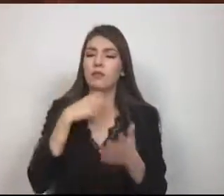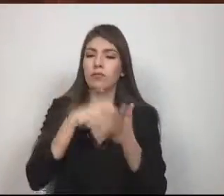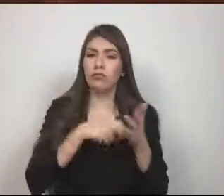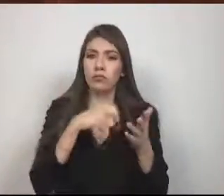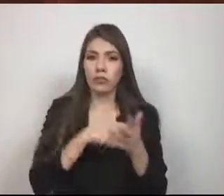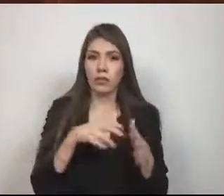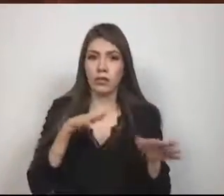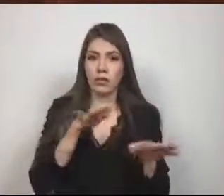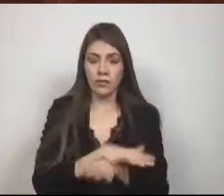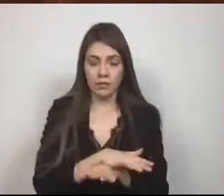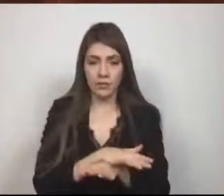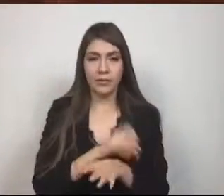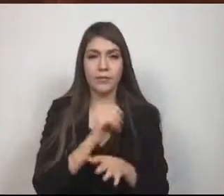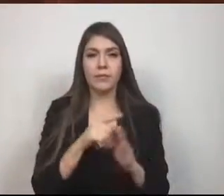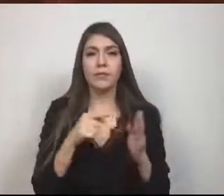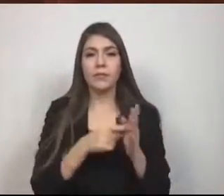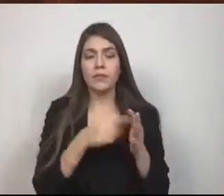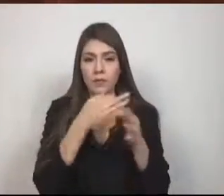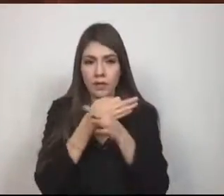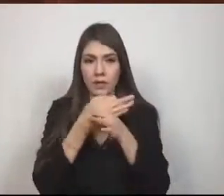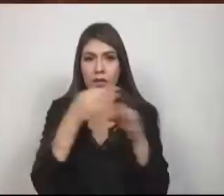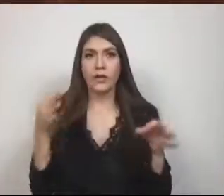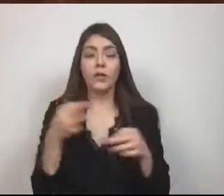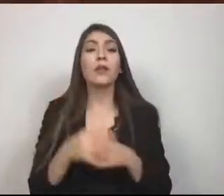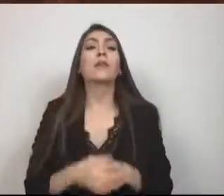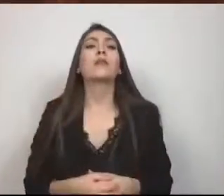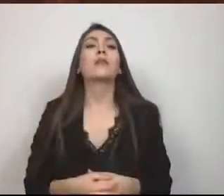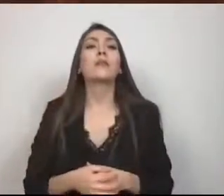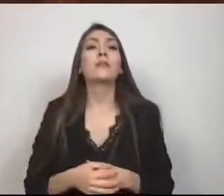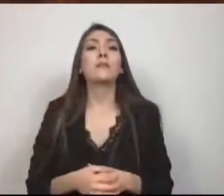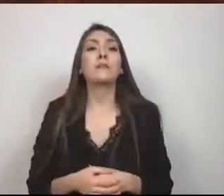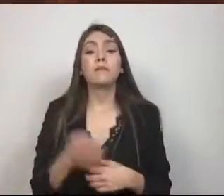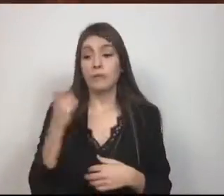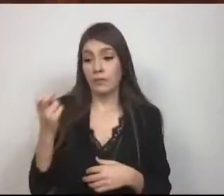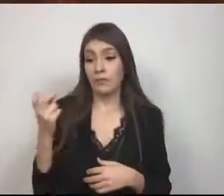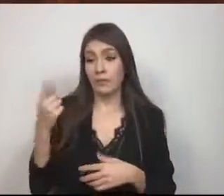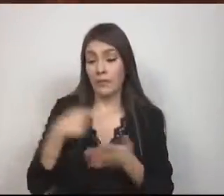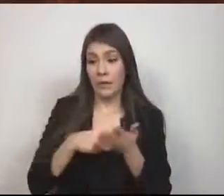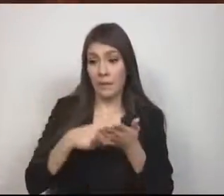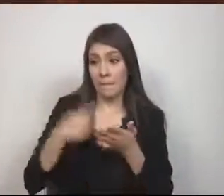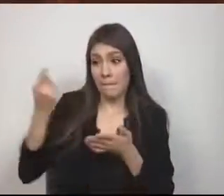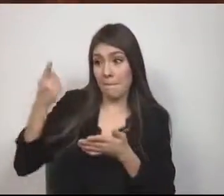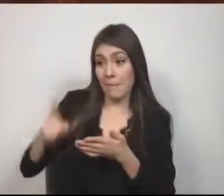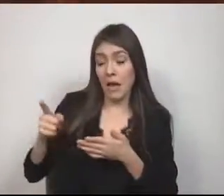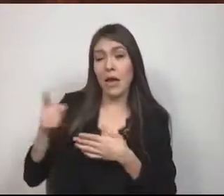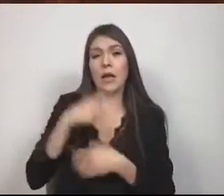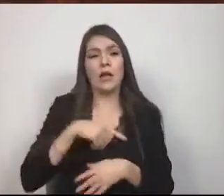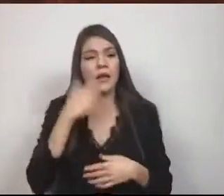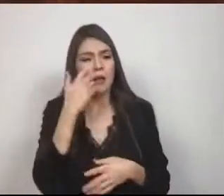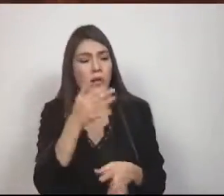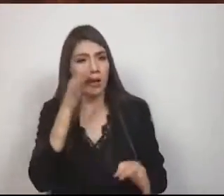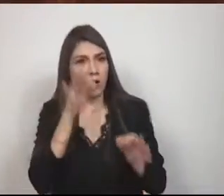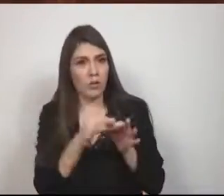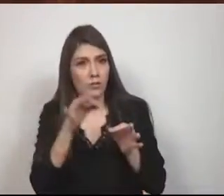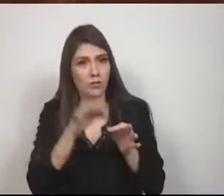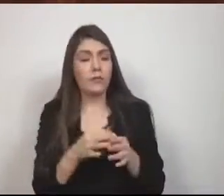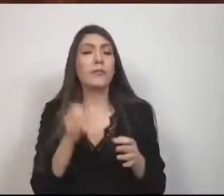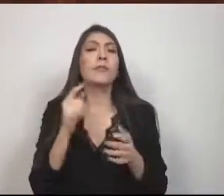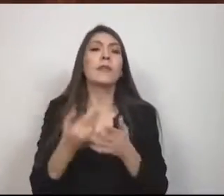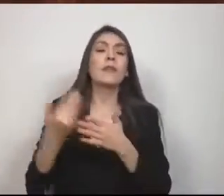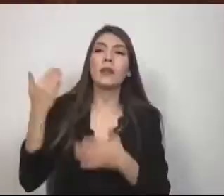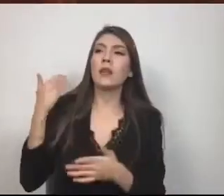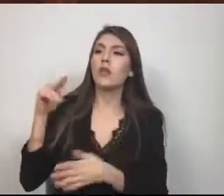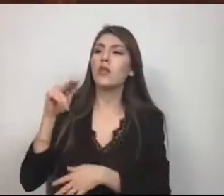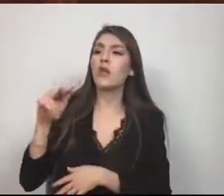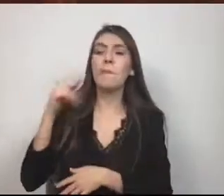promulgatorio. Por ello, para darle cumplimiento a este y al expedido el 18 de marzo pasado,